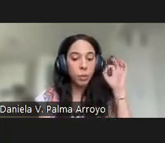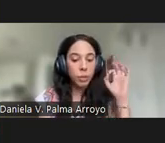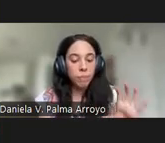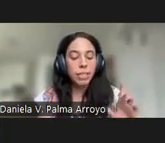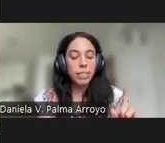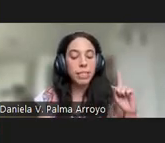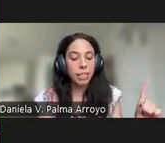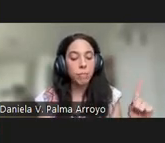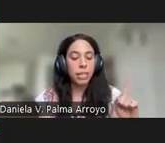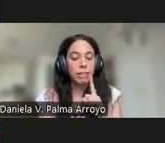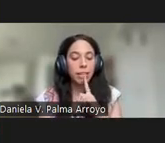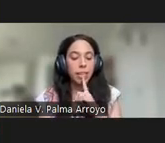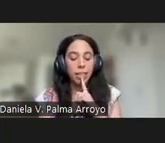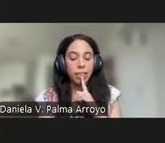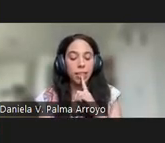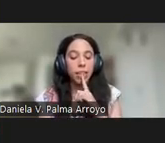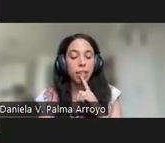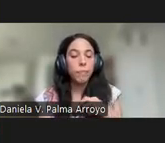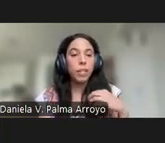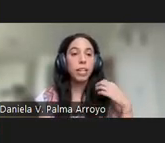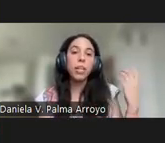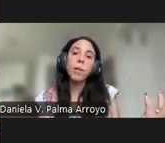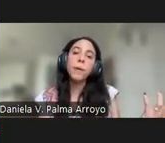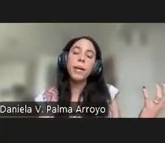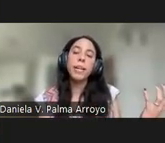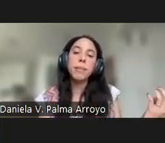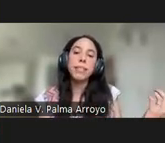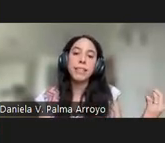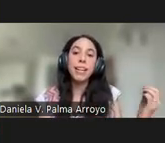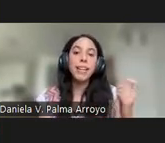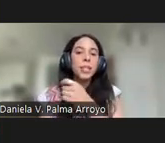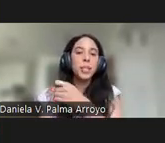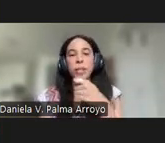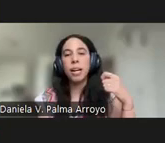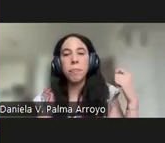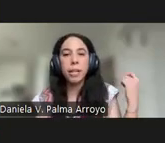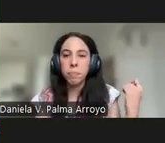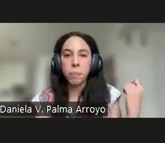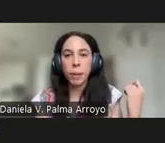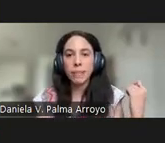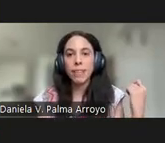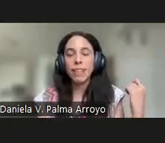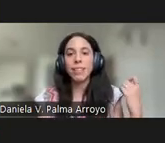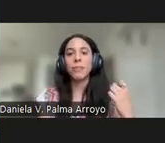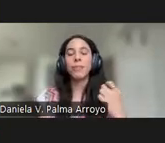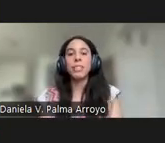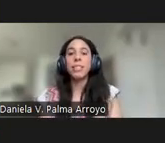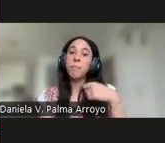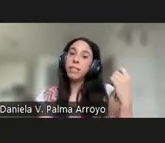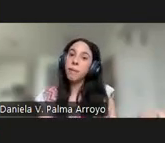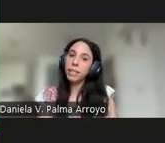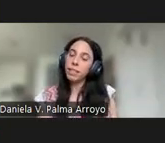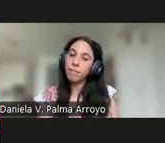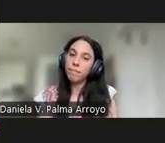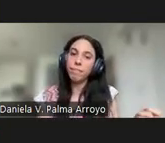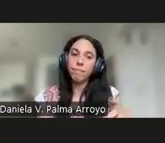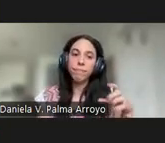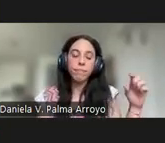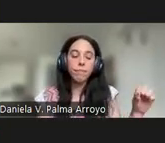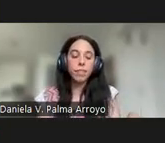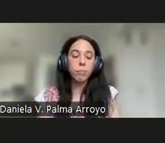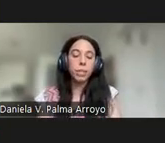en algunas partes de esa experiencia del cáncer. ¿Y cómo lo voy a representar? Con un alambre de púas. Entonces, en mi